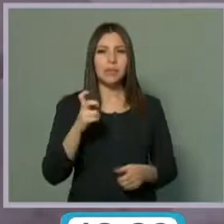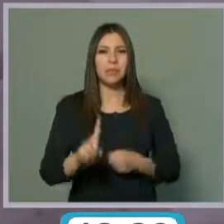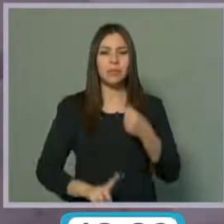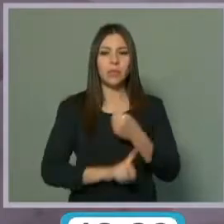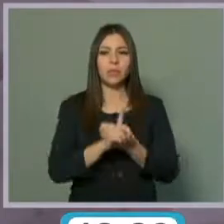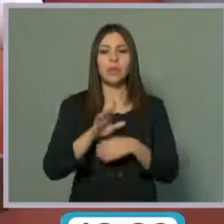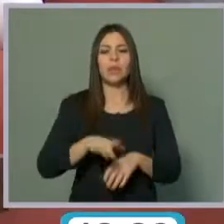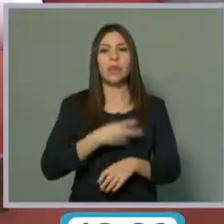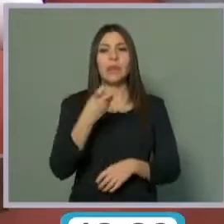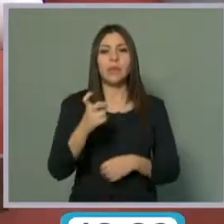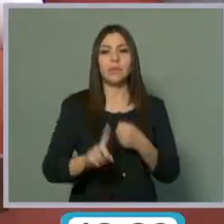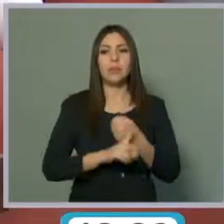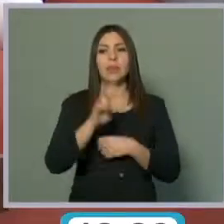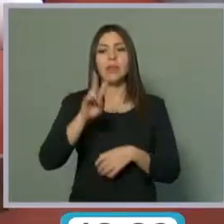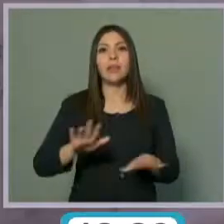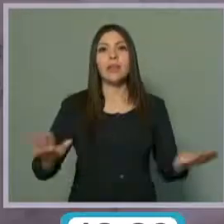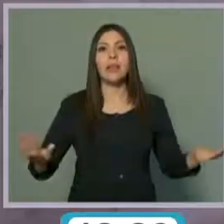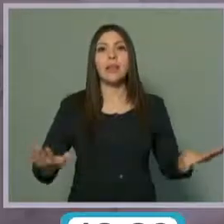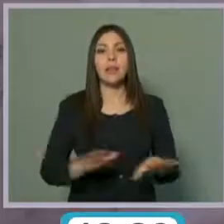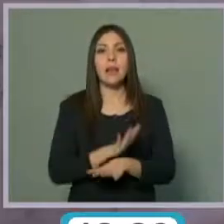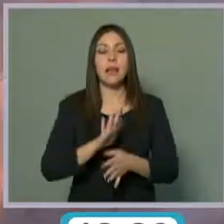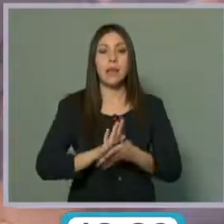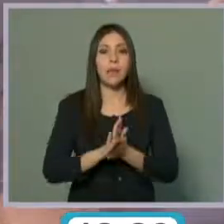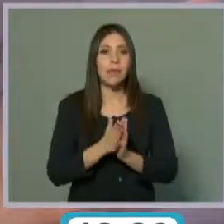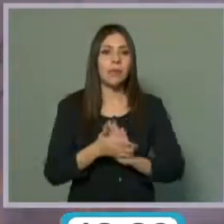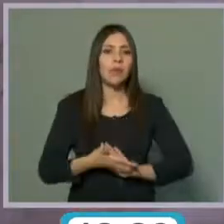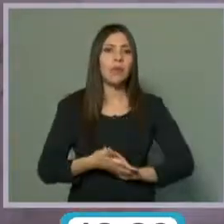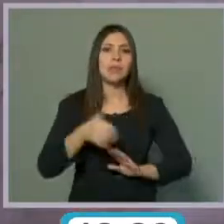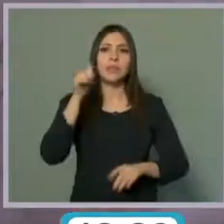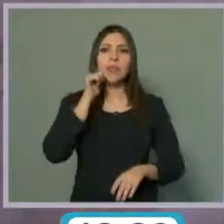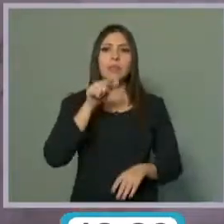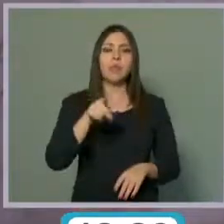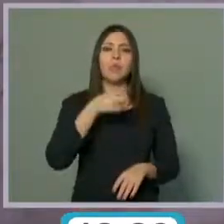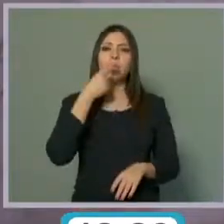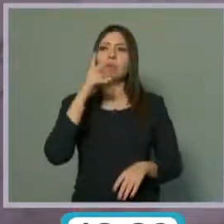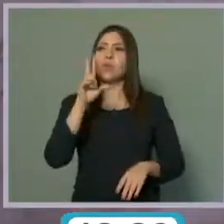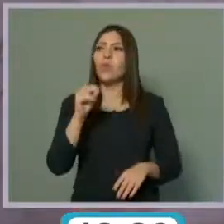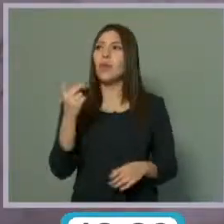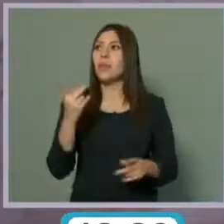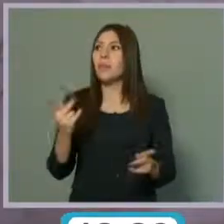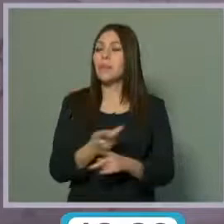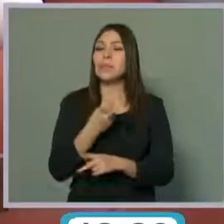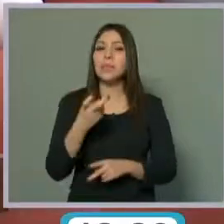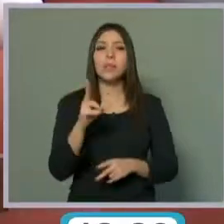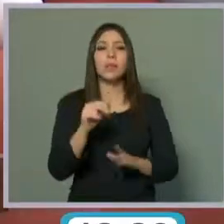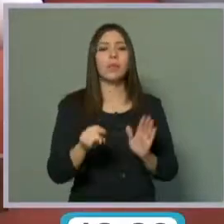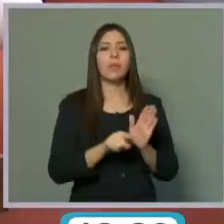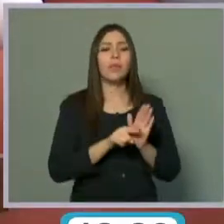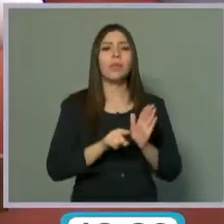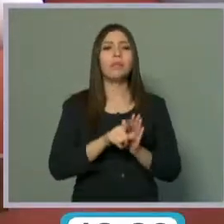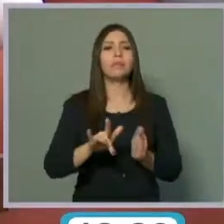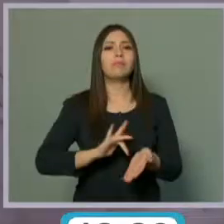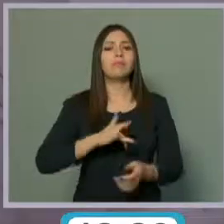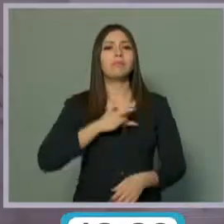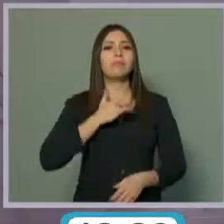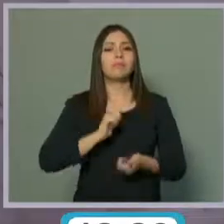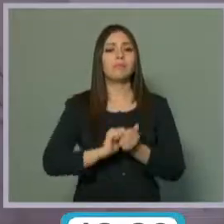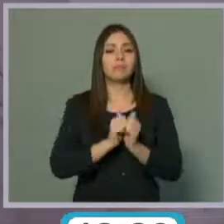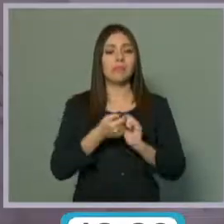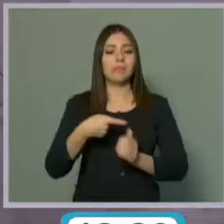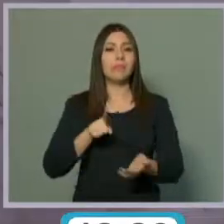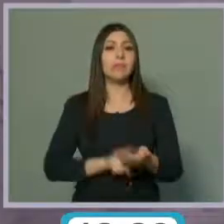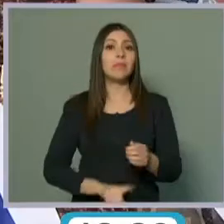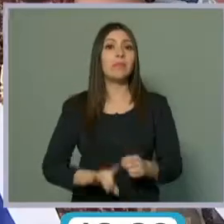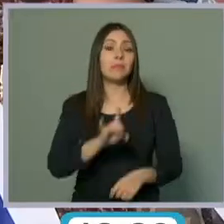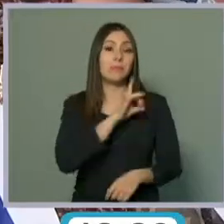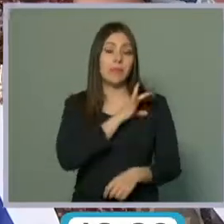porque es una crisis, es un gran cambio, y entonces niegas rotundamente qué es lo que está pasando, sobre todo por miedo. La segunda etapa